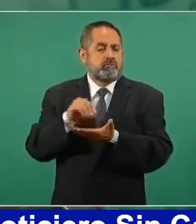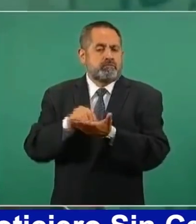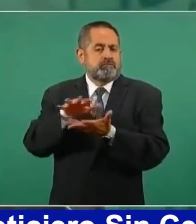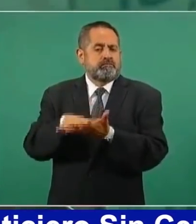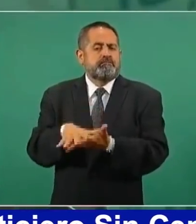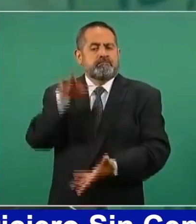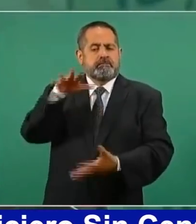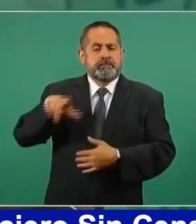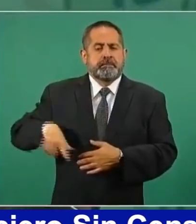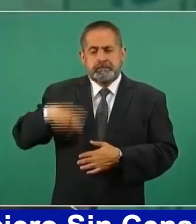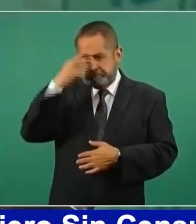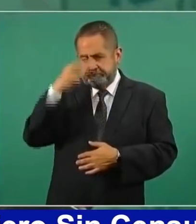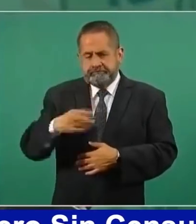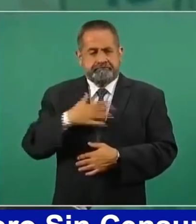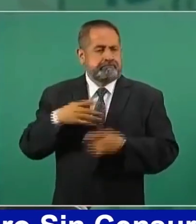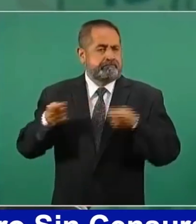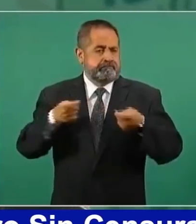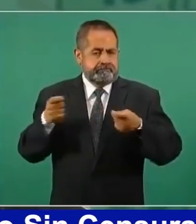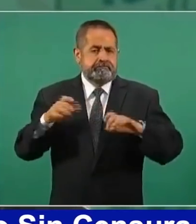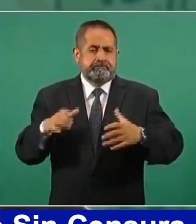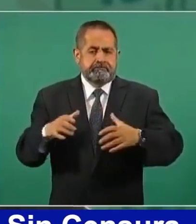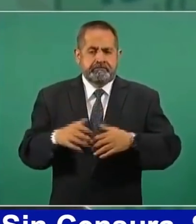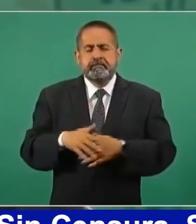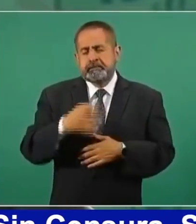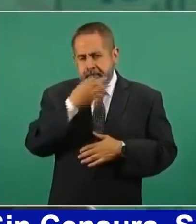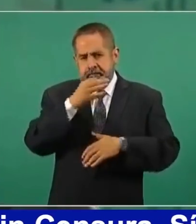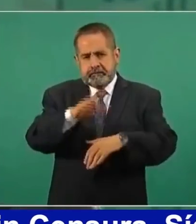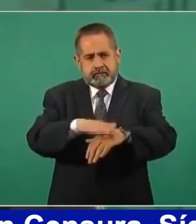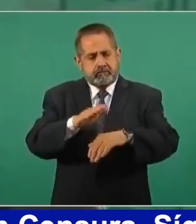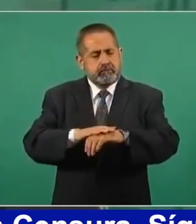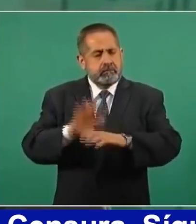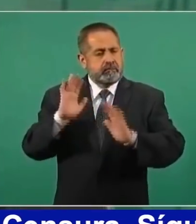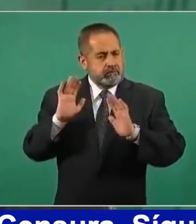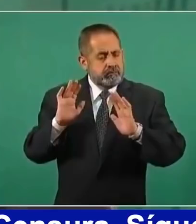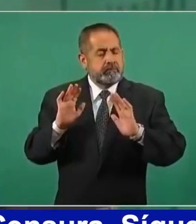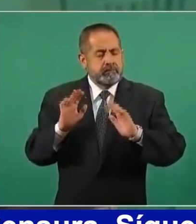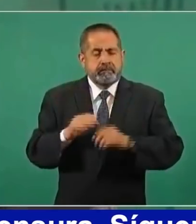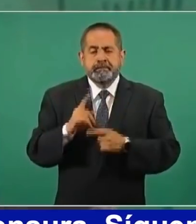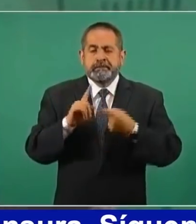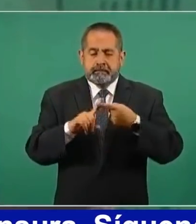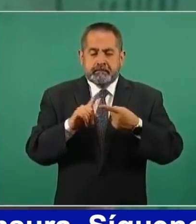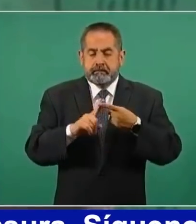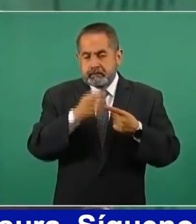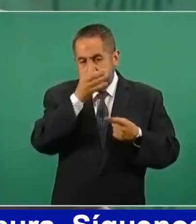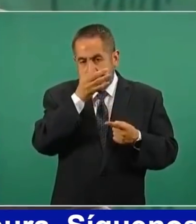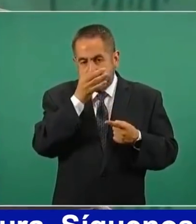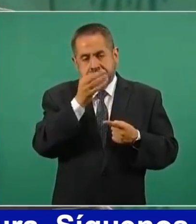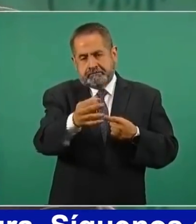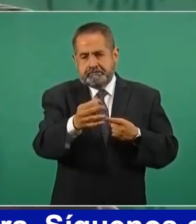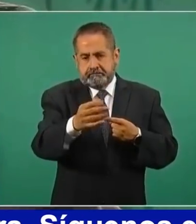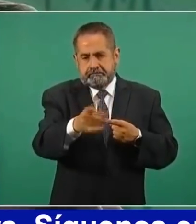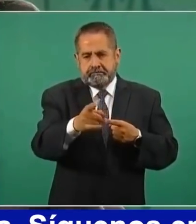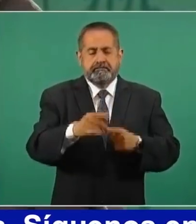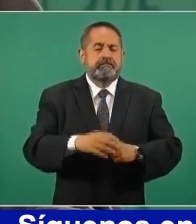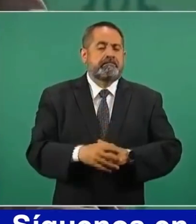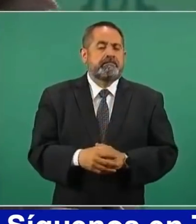el Estado mexicano, la nación. Entonces ese es un primer